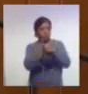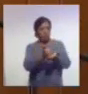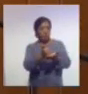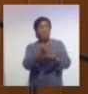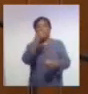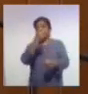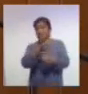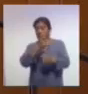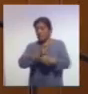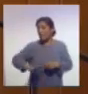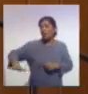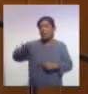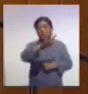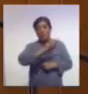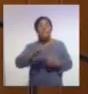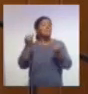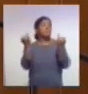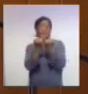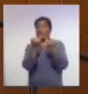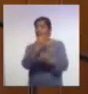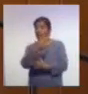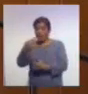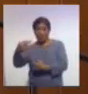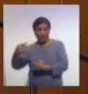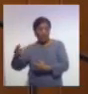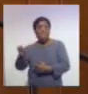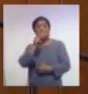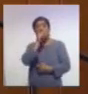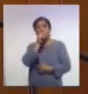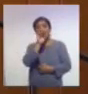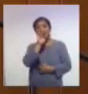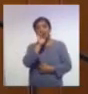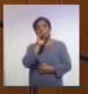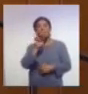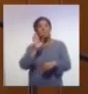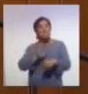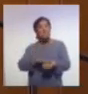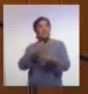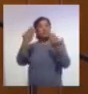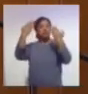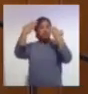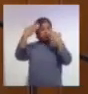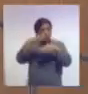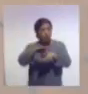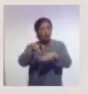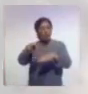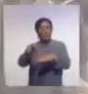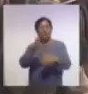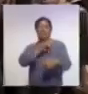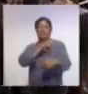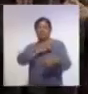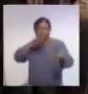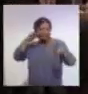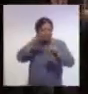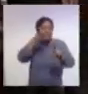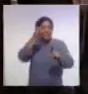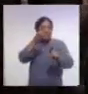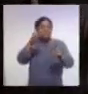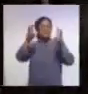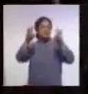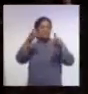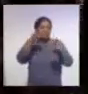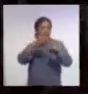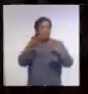primero a los ciudadanos, pero además a los padres de familia, pero sobre todo al estudiante en particular. Tras su